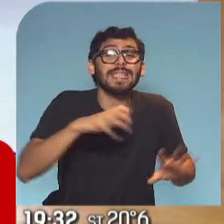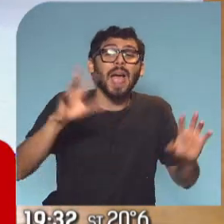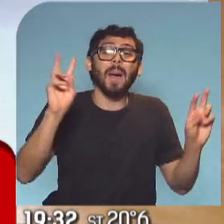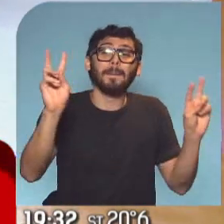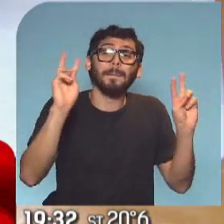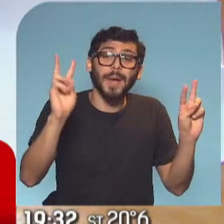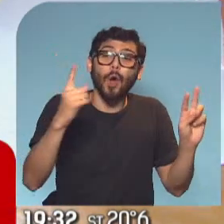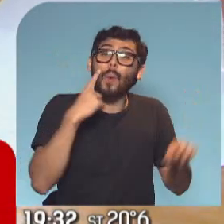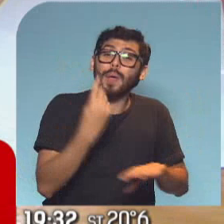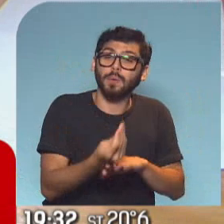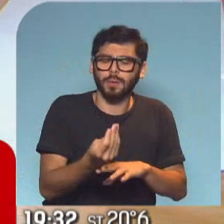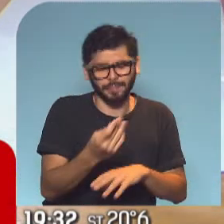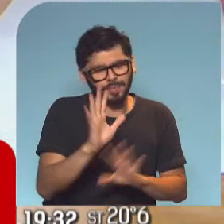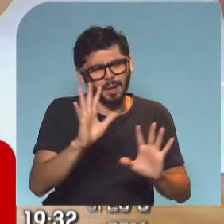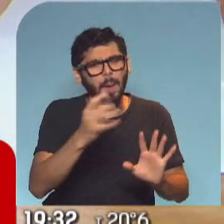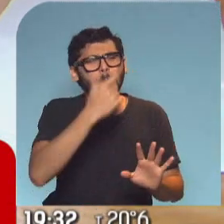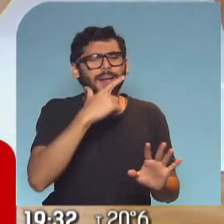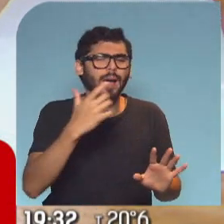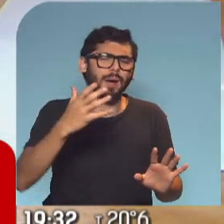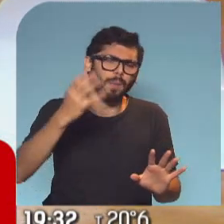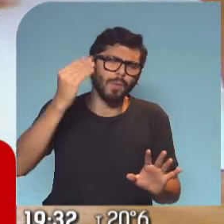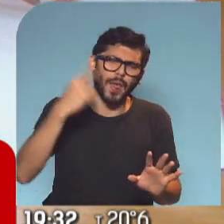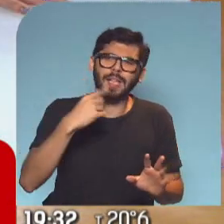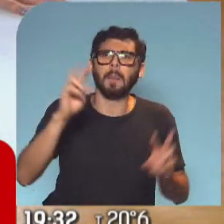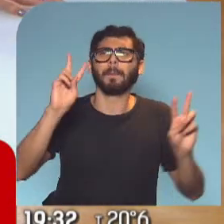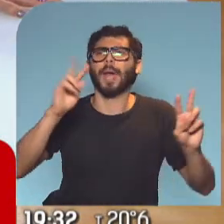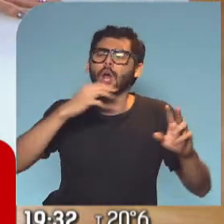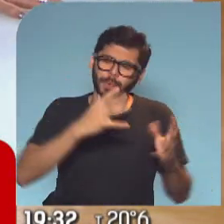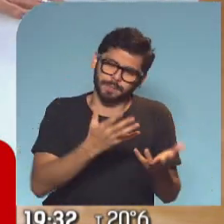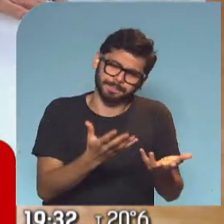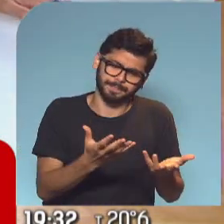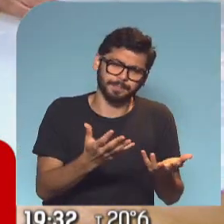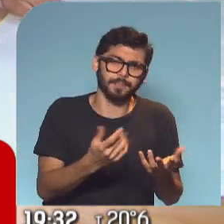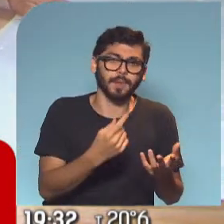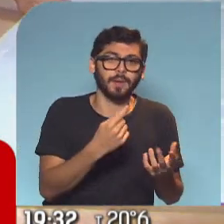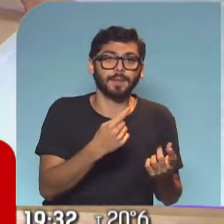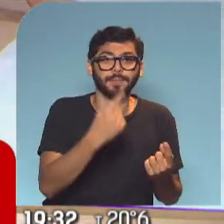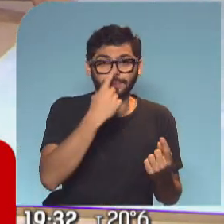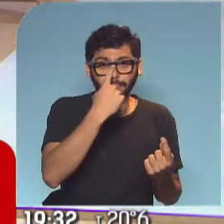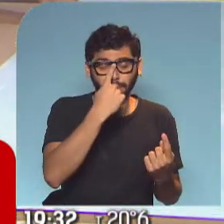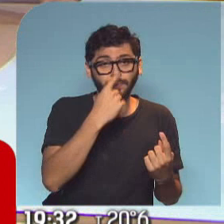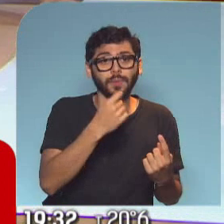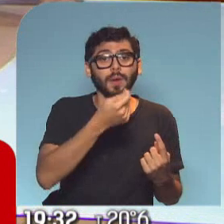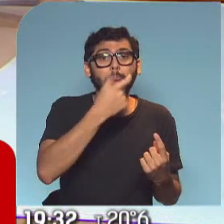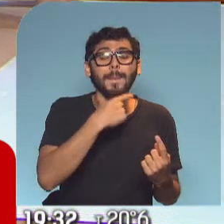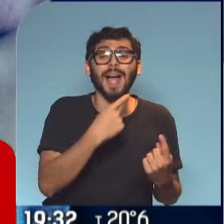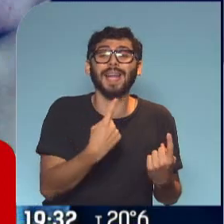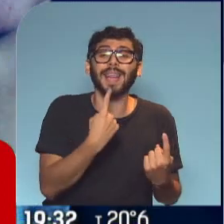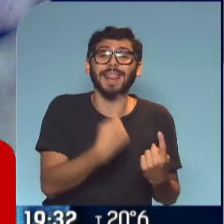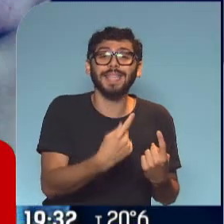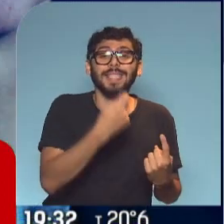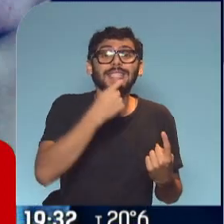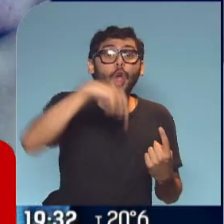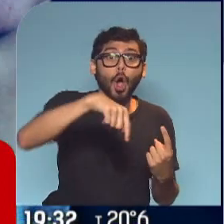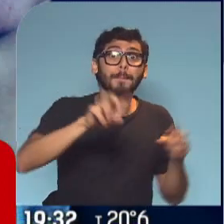a la figura de Perón Mauricio Macri, hay que decirlo. Sí, exactamente. Bueno, no está muy expuesto a pregunta a Mauricio Macri. Dijo que si hoy